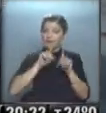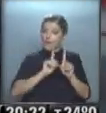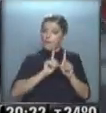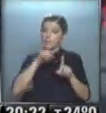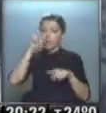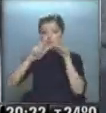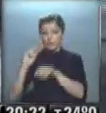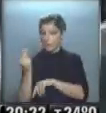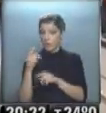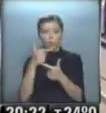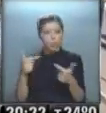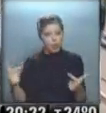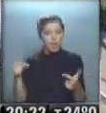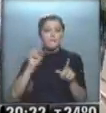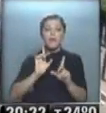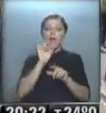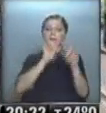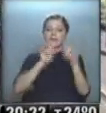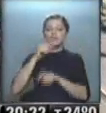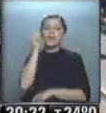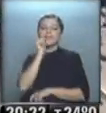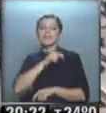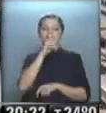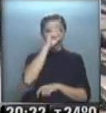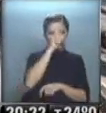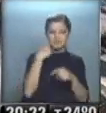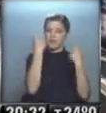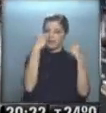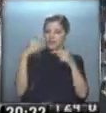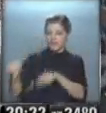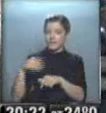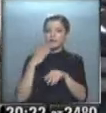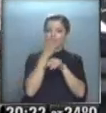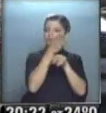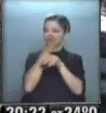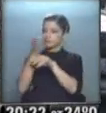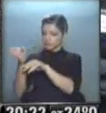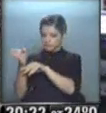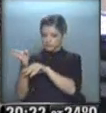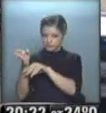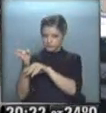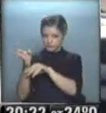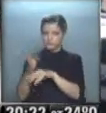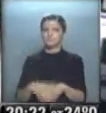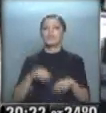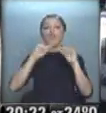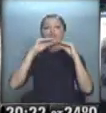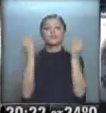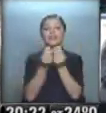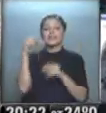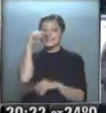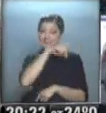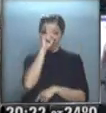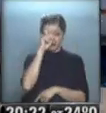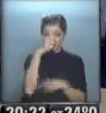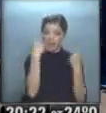produjo víctimas, los heridos fueron derivados a los hospitales Argerich, Pena, Rivadavia, Fernández, Santoyani,